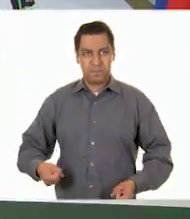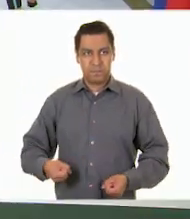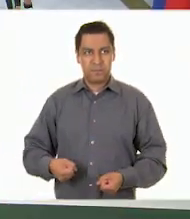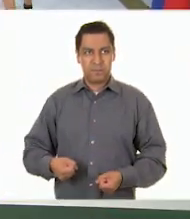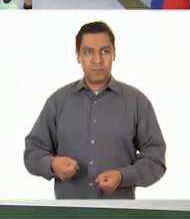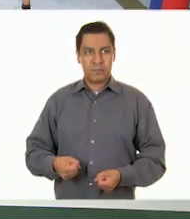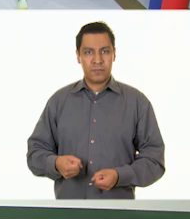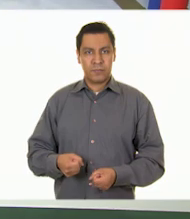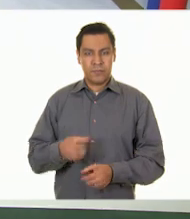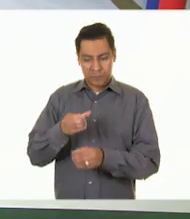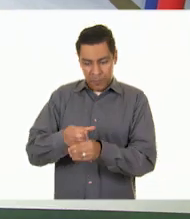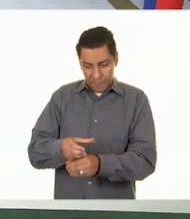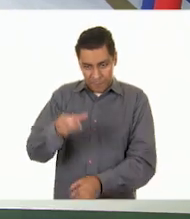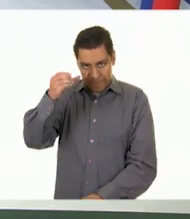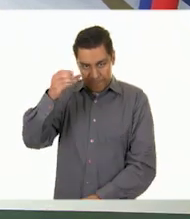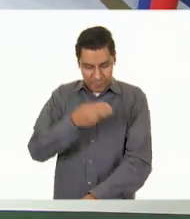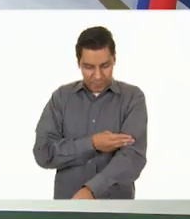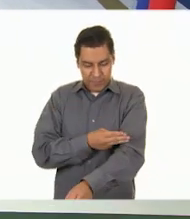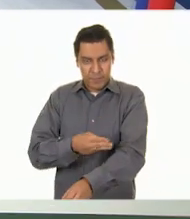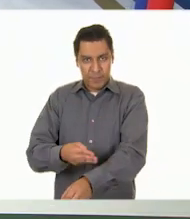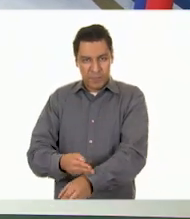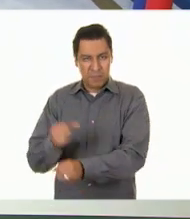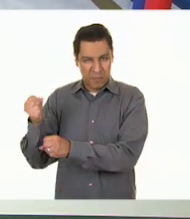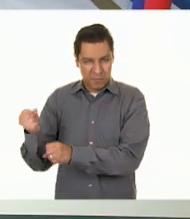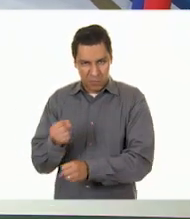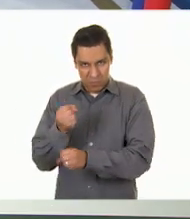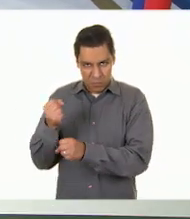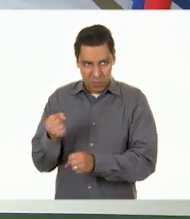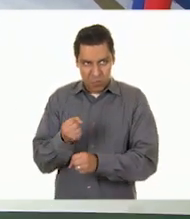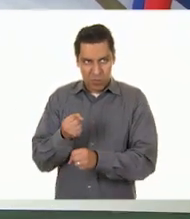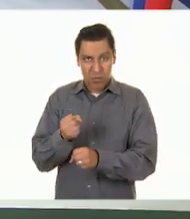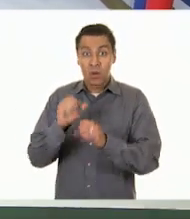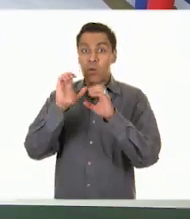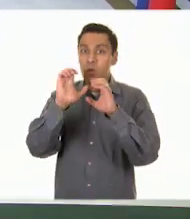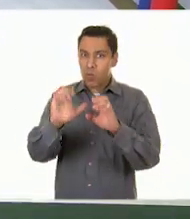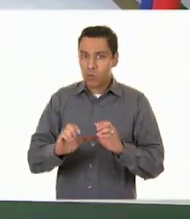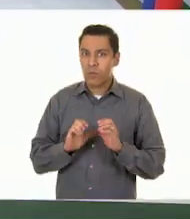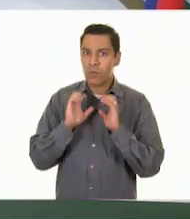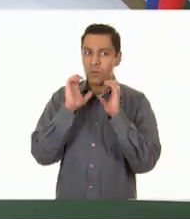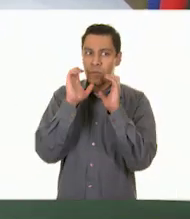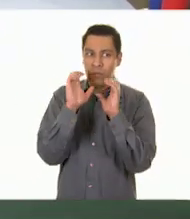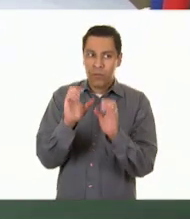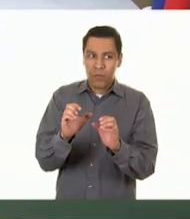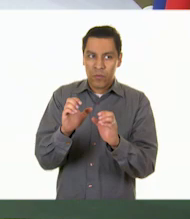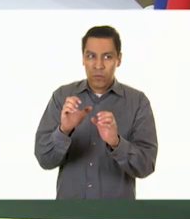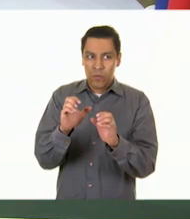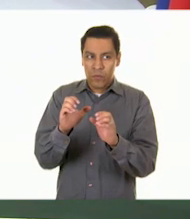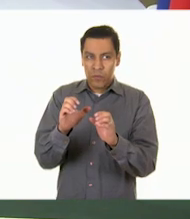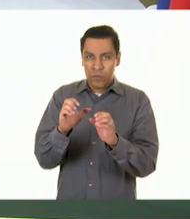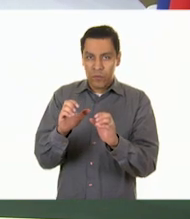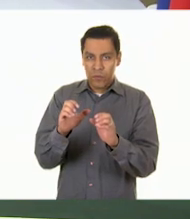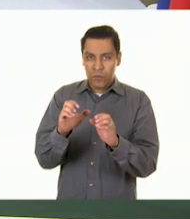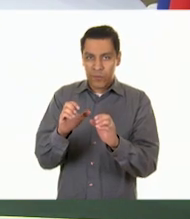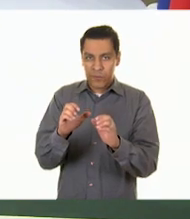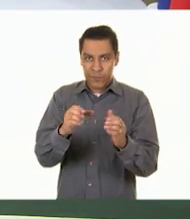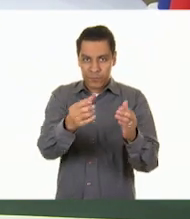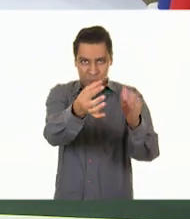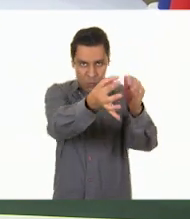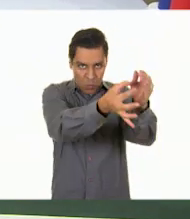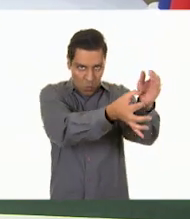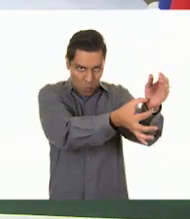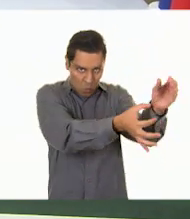bastón de la escoba y con mucha precaución lo vas a meter por una de las